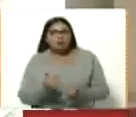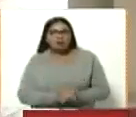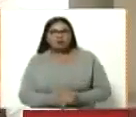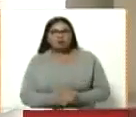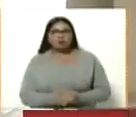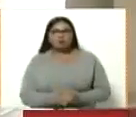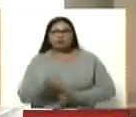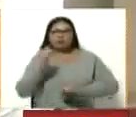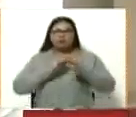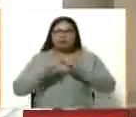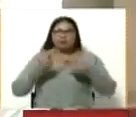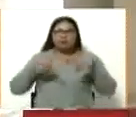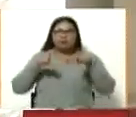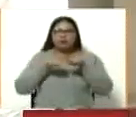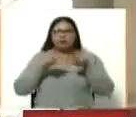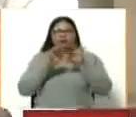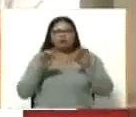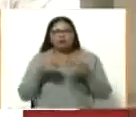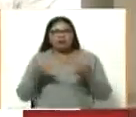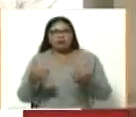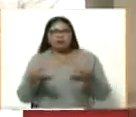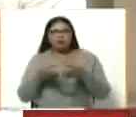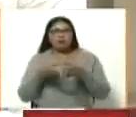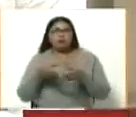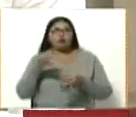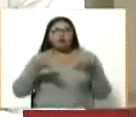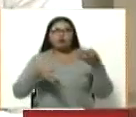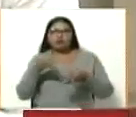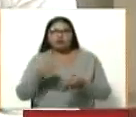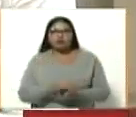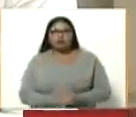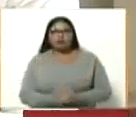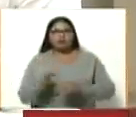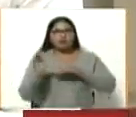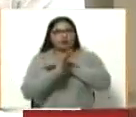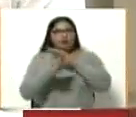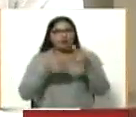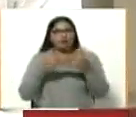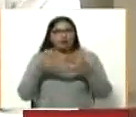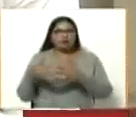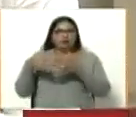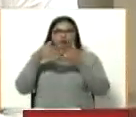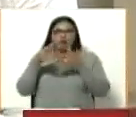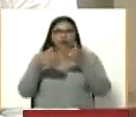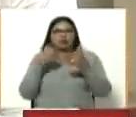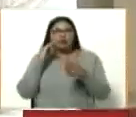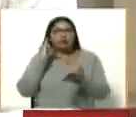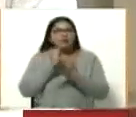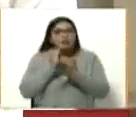la defensa como el Departamento de Justicia, o sea, la Fiscalía de los Estados Unidos, los